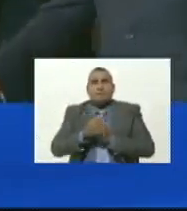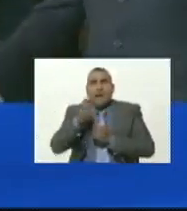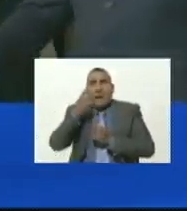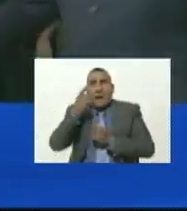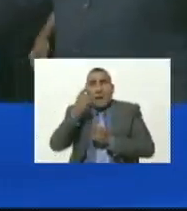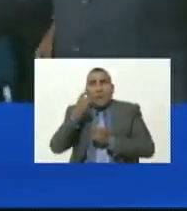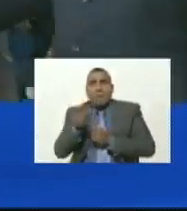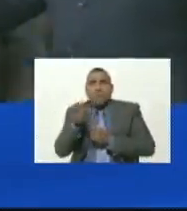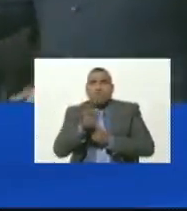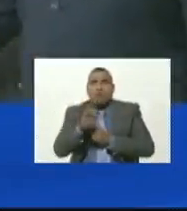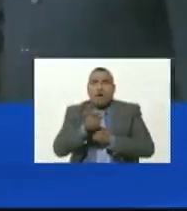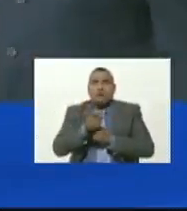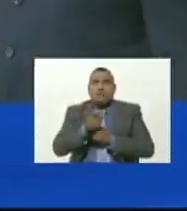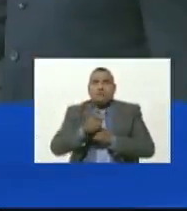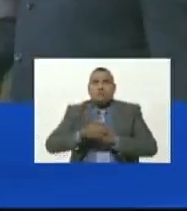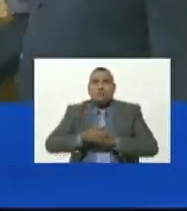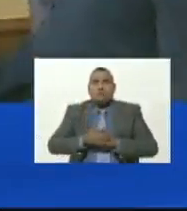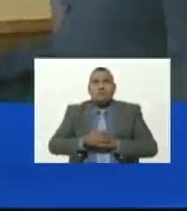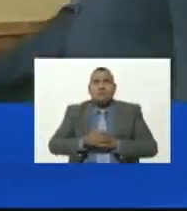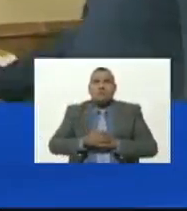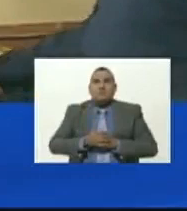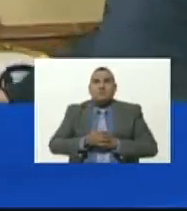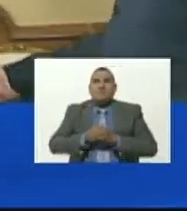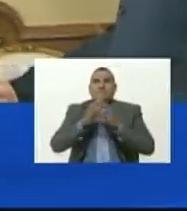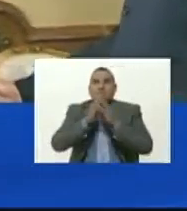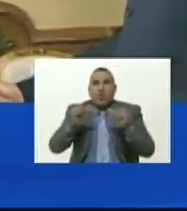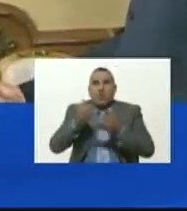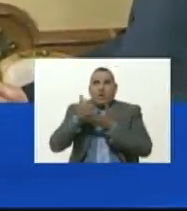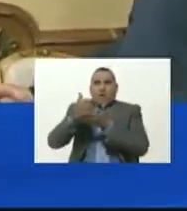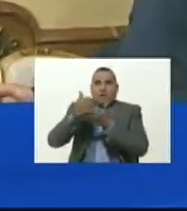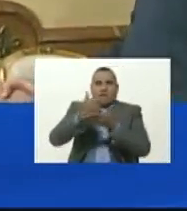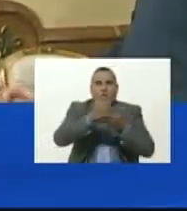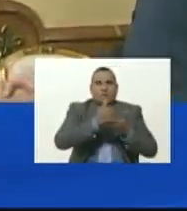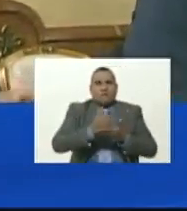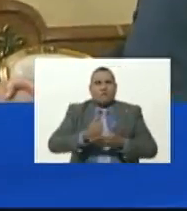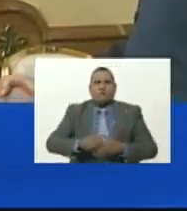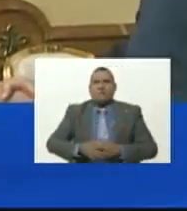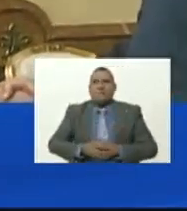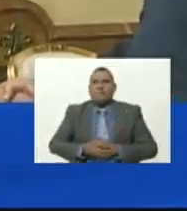específica al detalle de toda la cooperación.